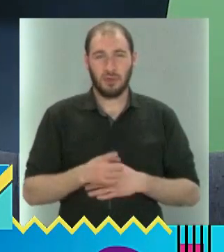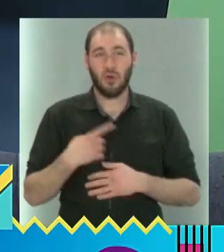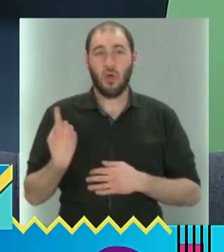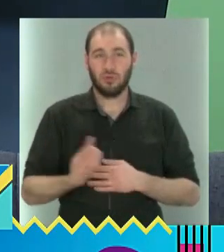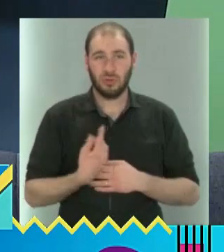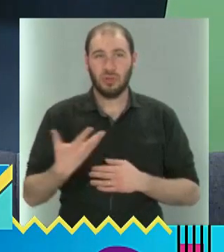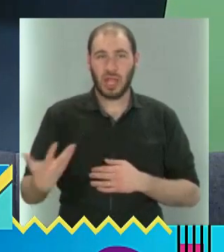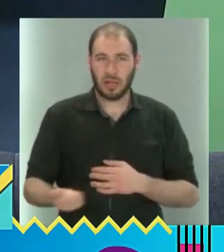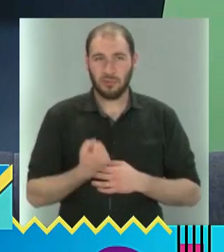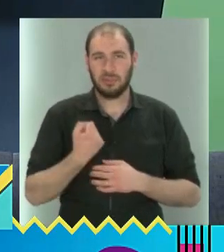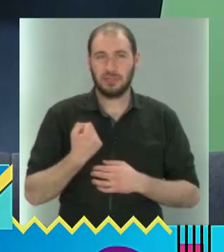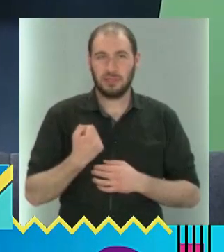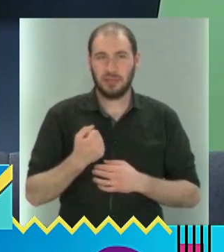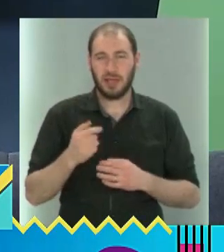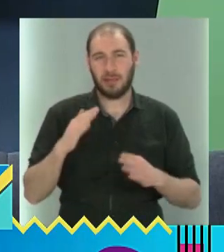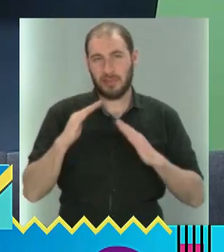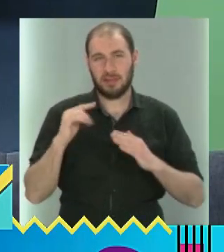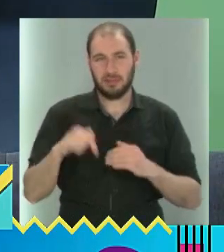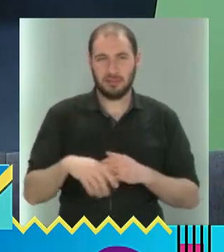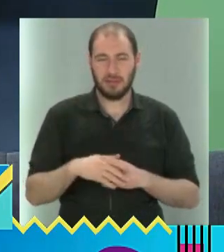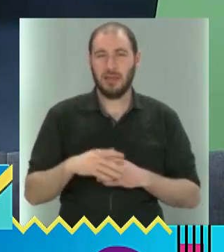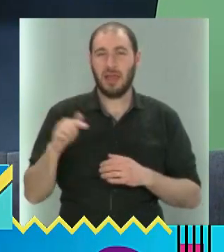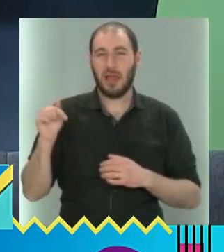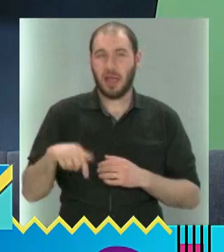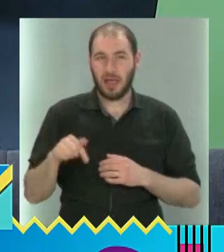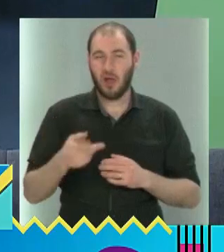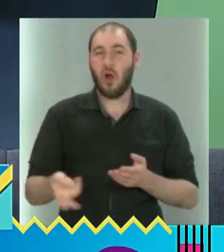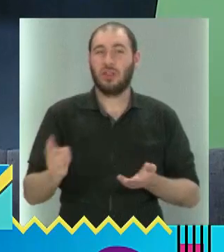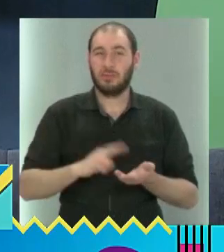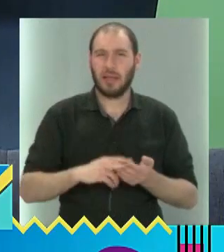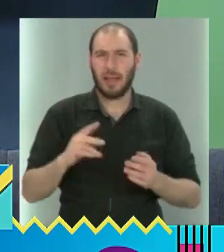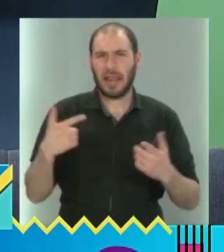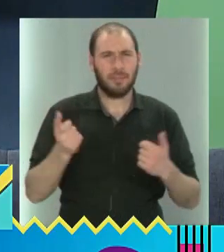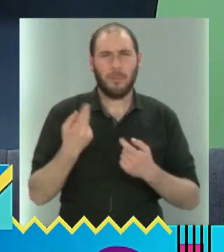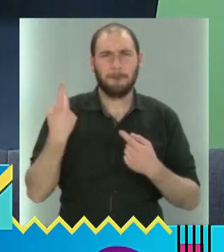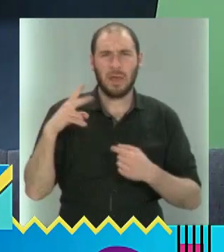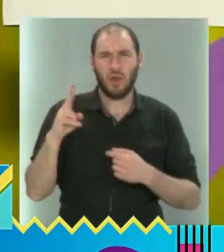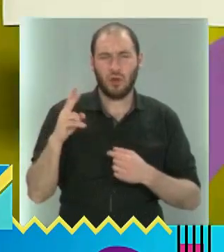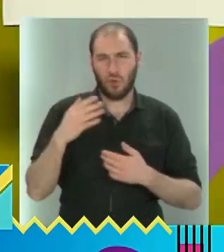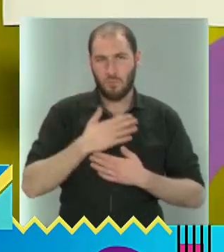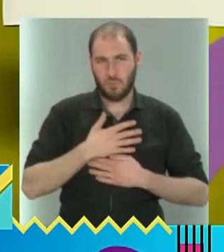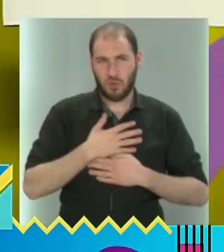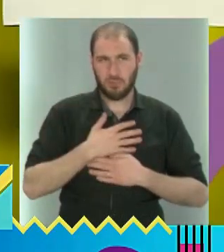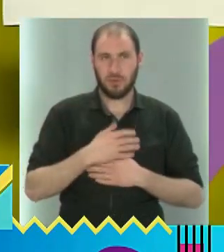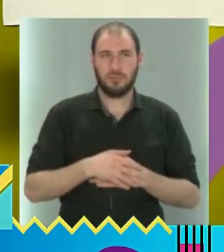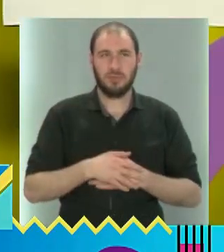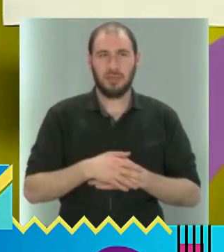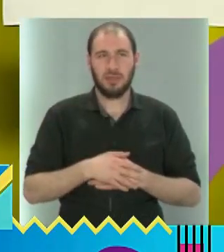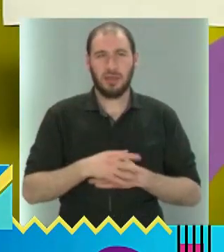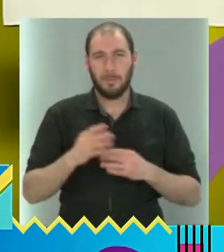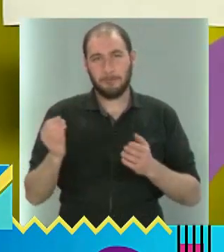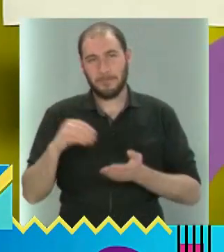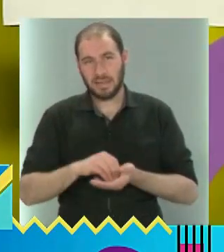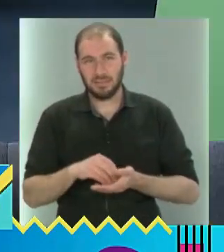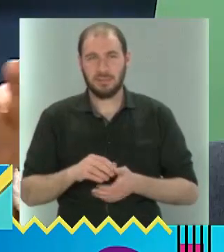la hemos encontrado en las artes marciales. Bien, vamos de nuevo entonces. El peor enemigo es uno mismo. Es uno mismo. Y